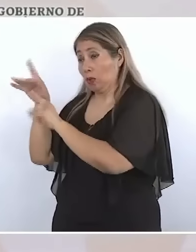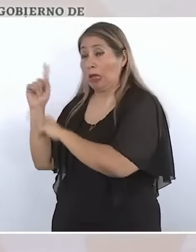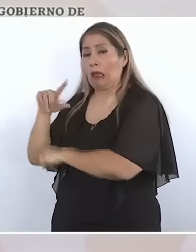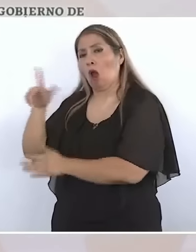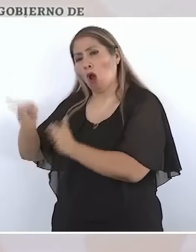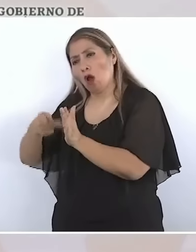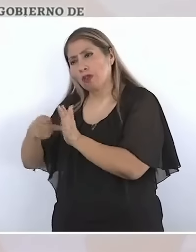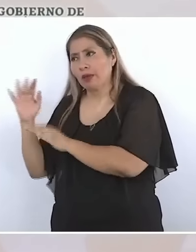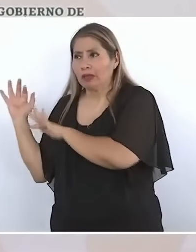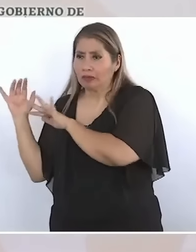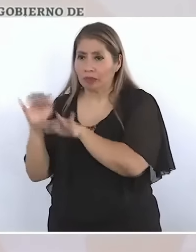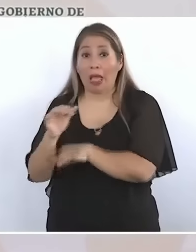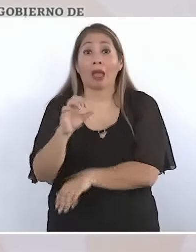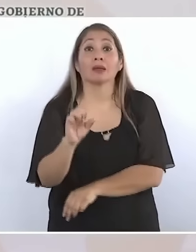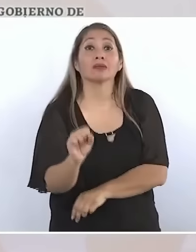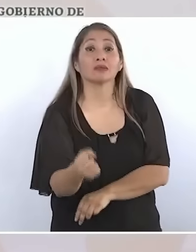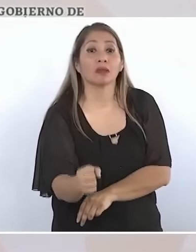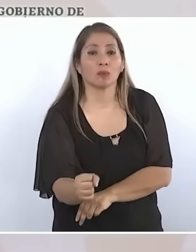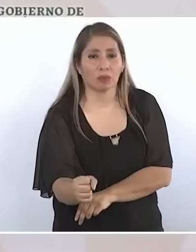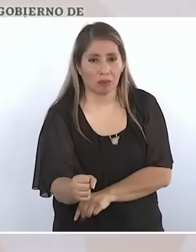en septiembre. Y